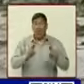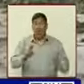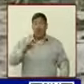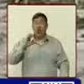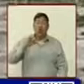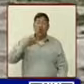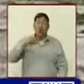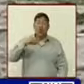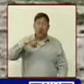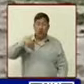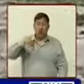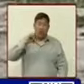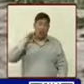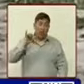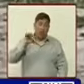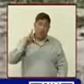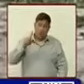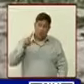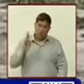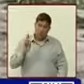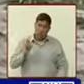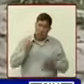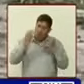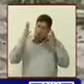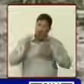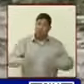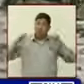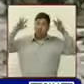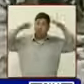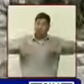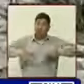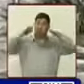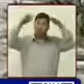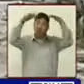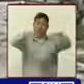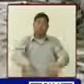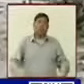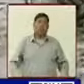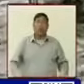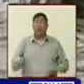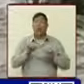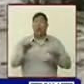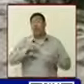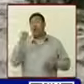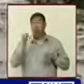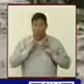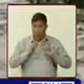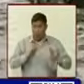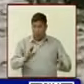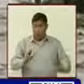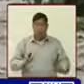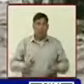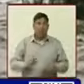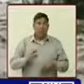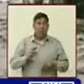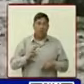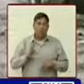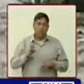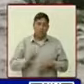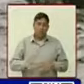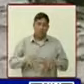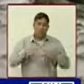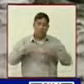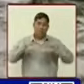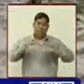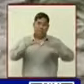Choqueyapu, puente El Encuentro, con 1.2 metros de elevación. Y también el río Guainajahuira, que ha tenido una crecida de 60